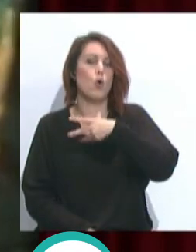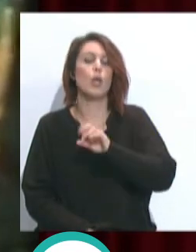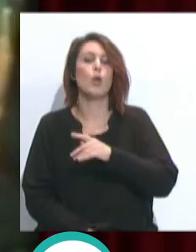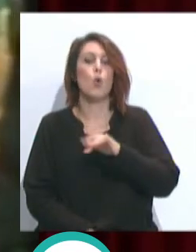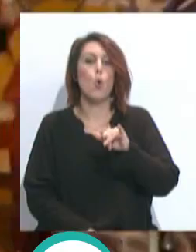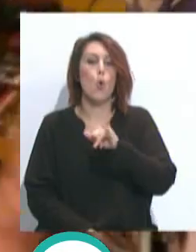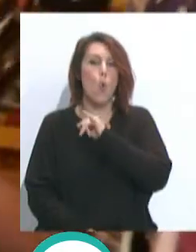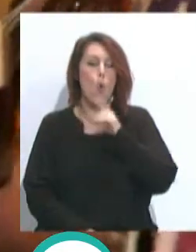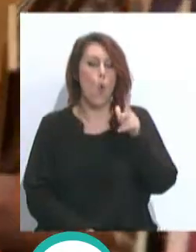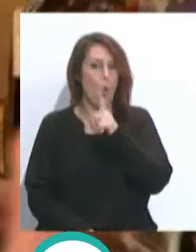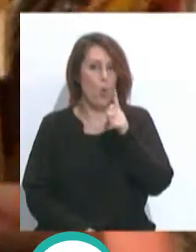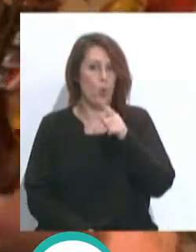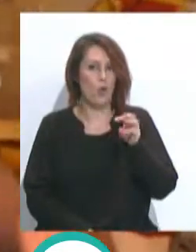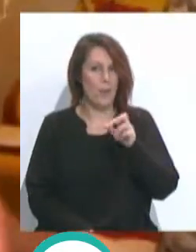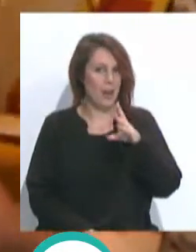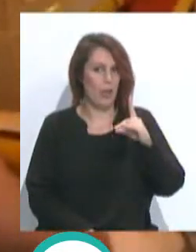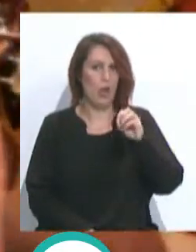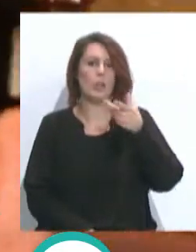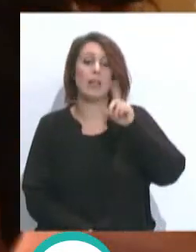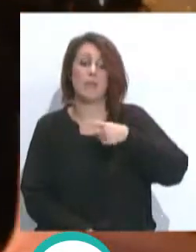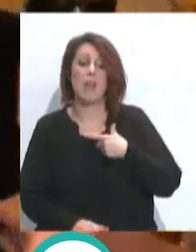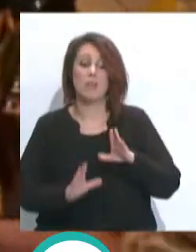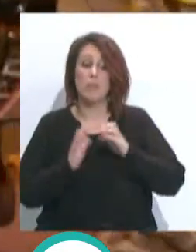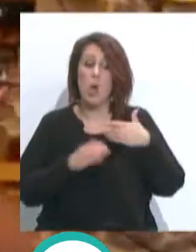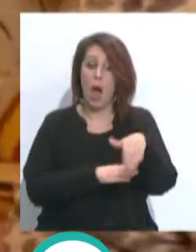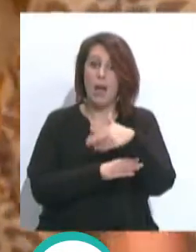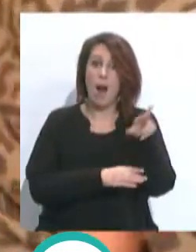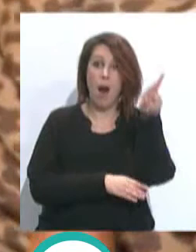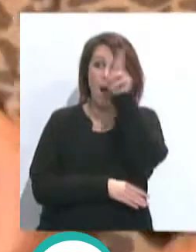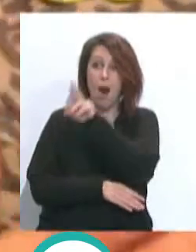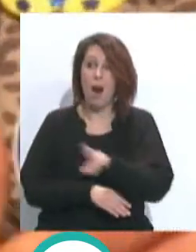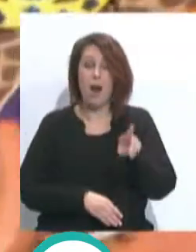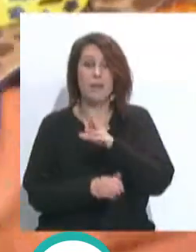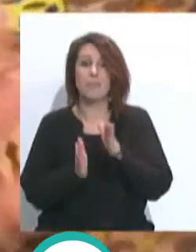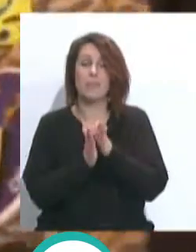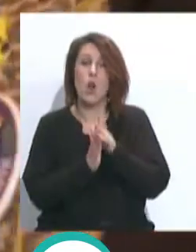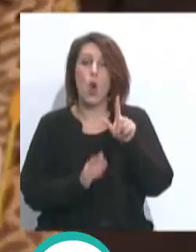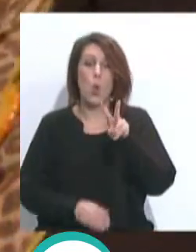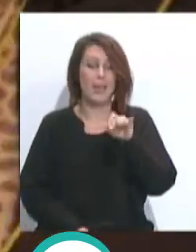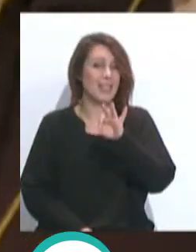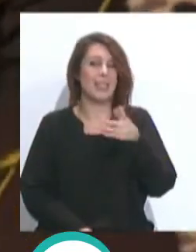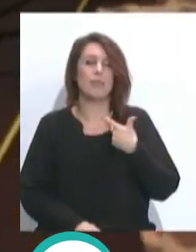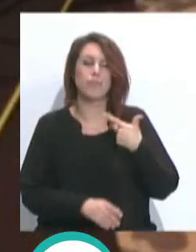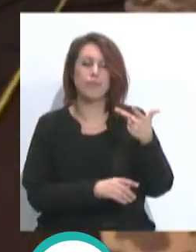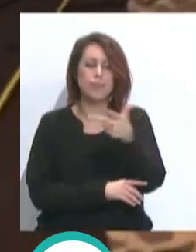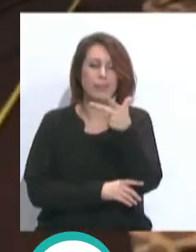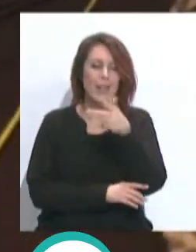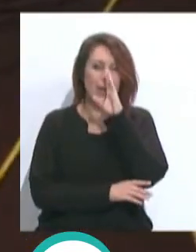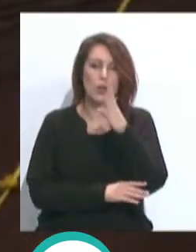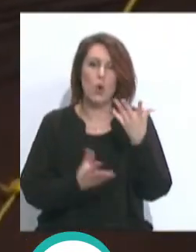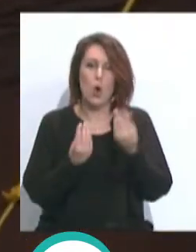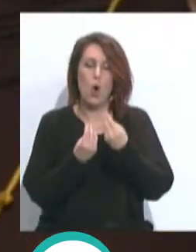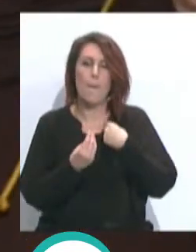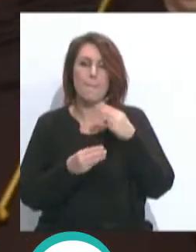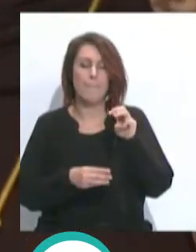Pardo. Se hará igualmente un repaso por las agrupaciones callejeras de la mano de Luis Rossi y se pulsará la calle en directo junto a Pepito el